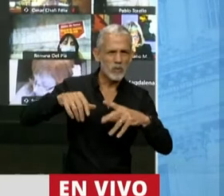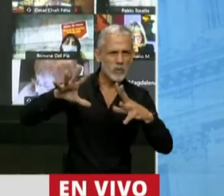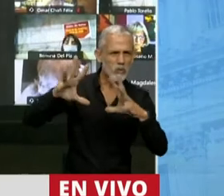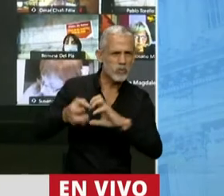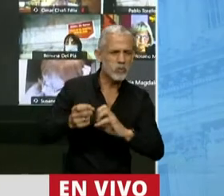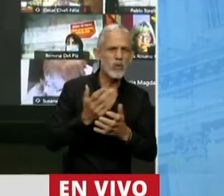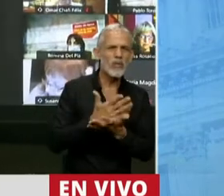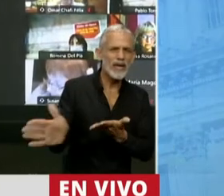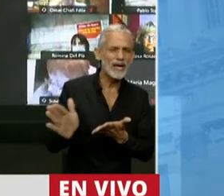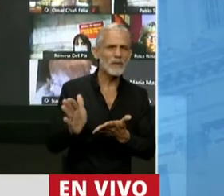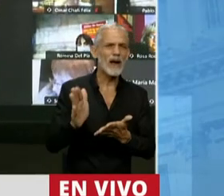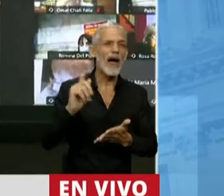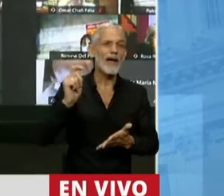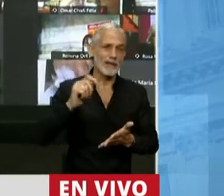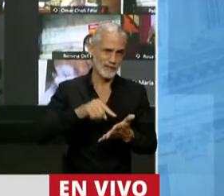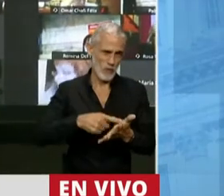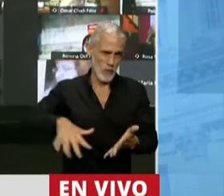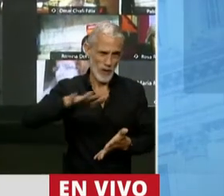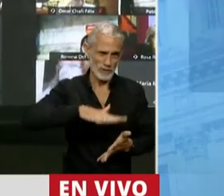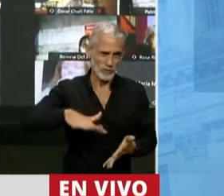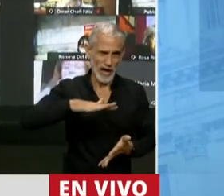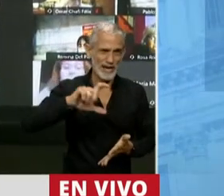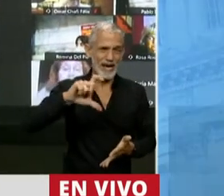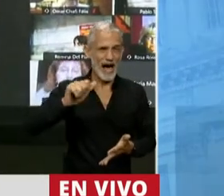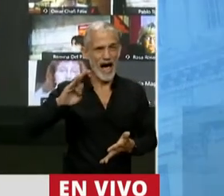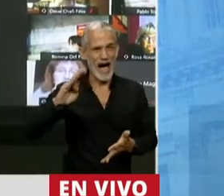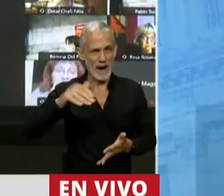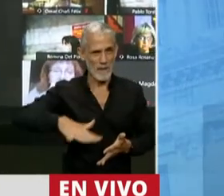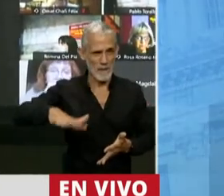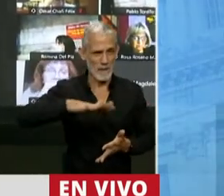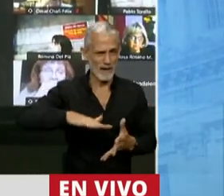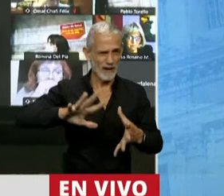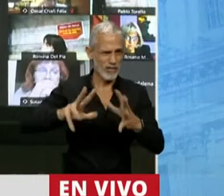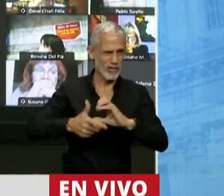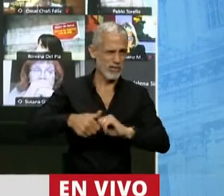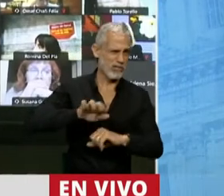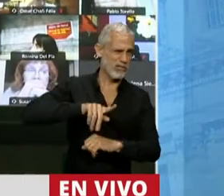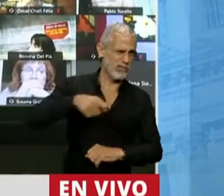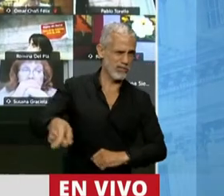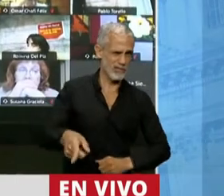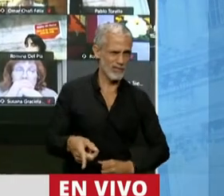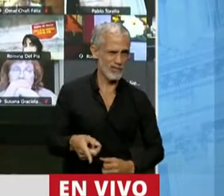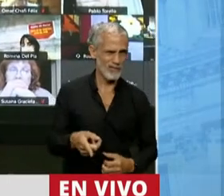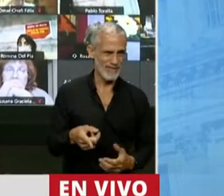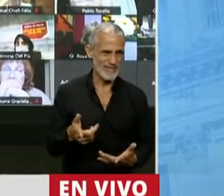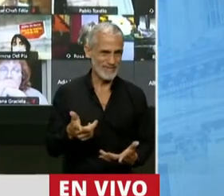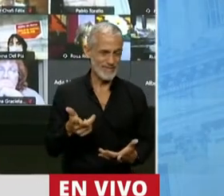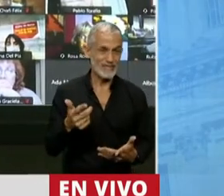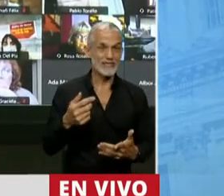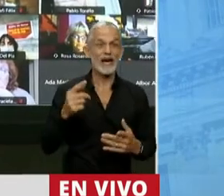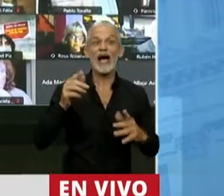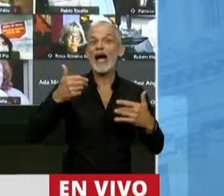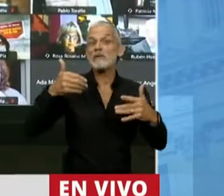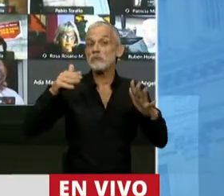es discriminar a la Ciudad Autónoma de Buenos Aires, que no por casualidad está